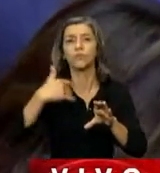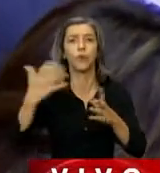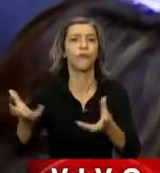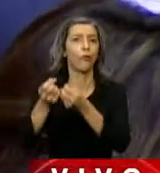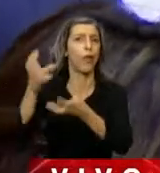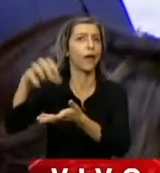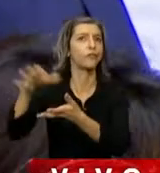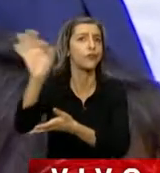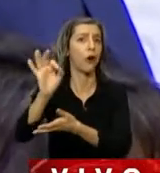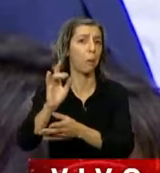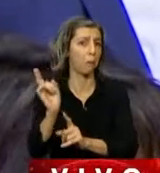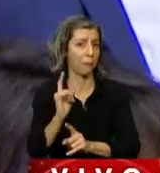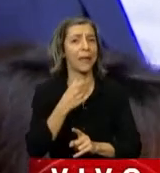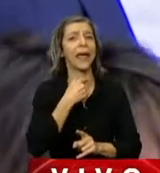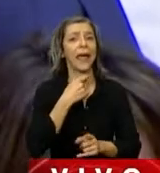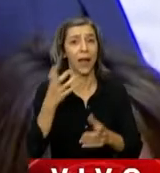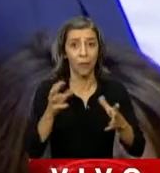nombre.